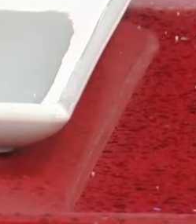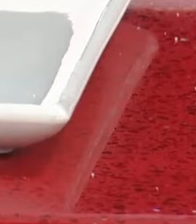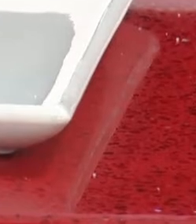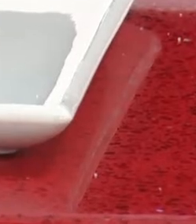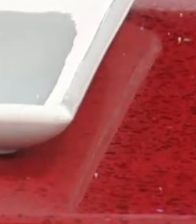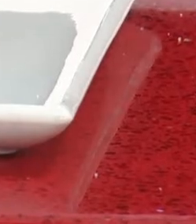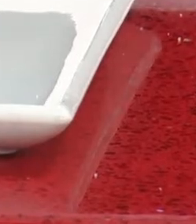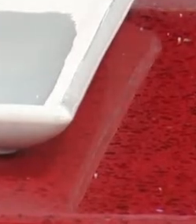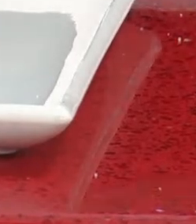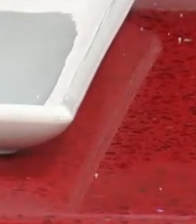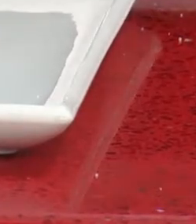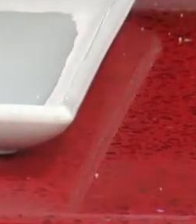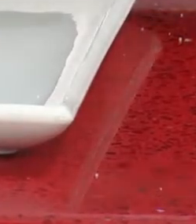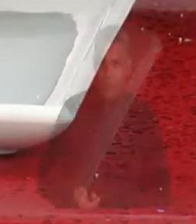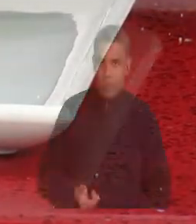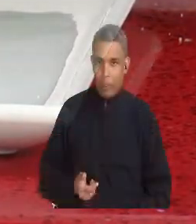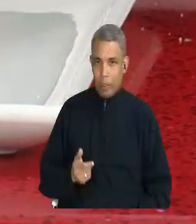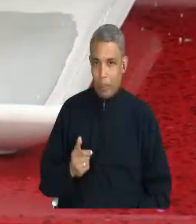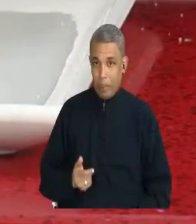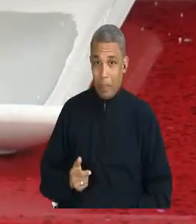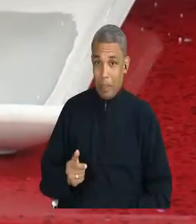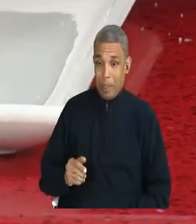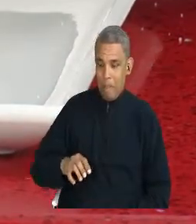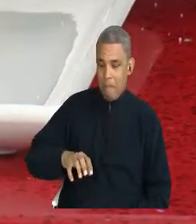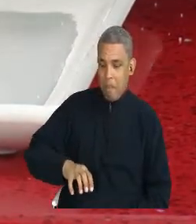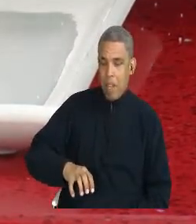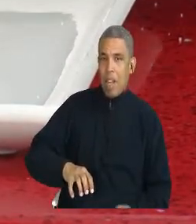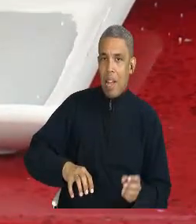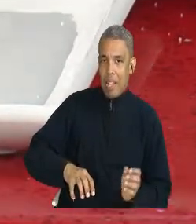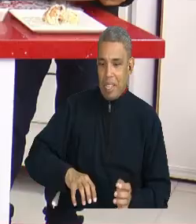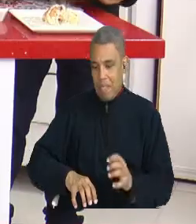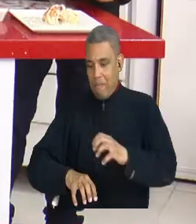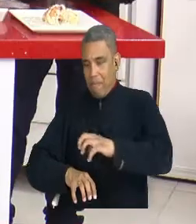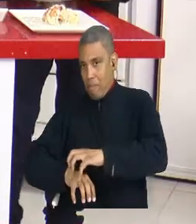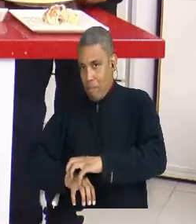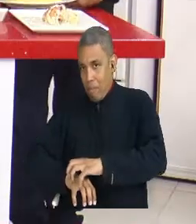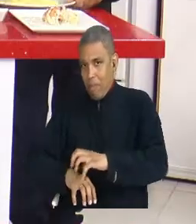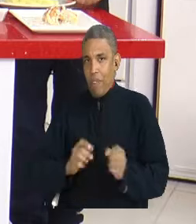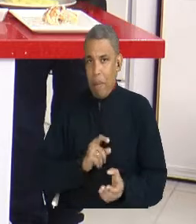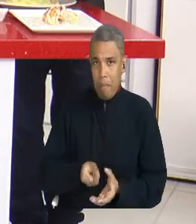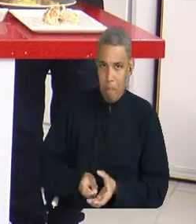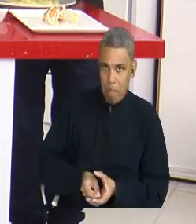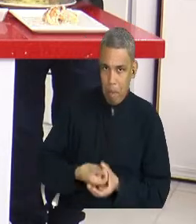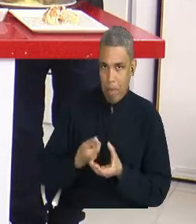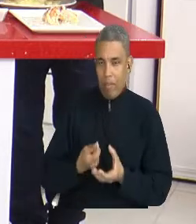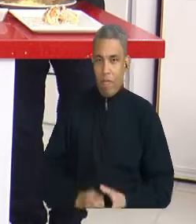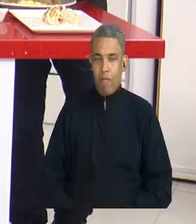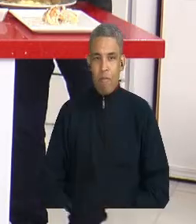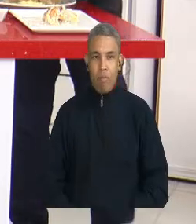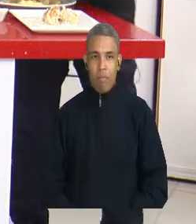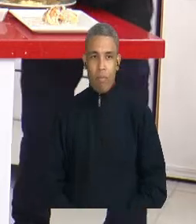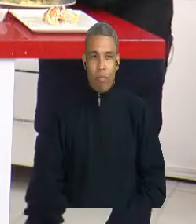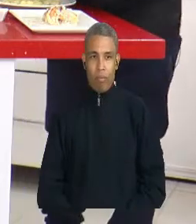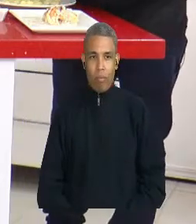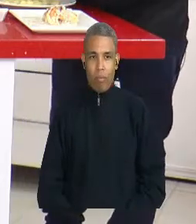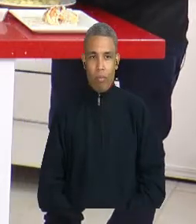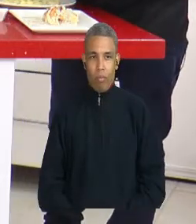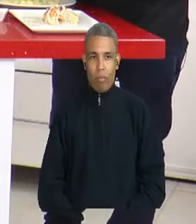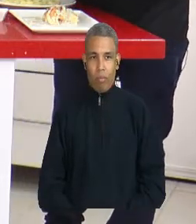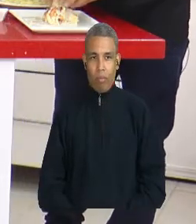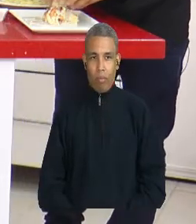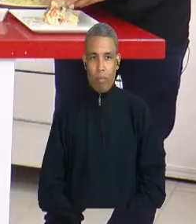Aquí. Sobre, voy a agregarle un poquito de sal para que también tenga su propio sabor, ¿sí? Y aquí voy a agregar